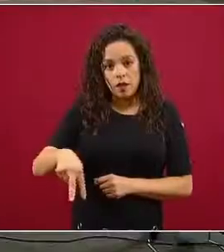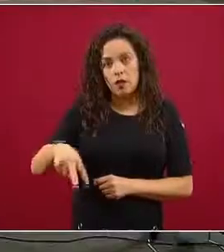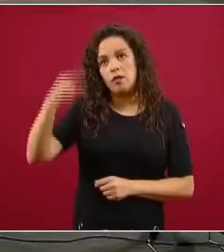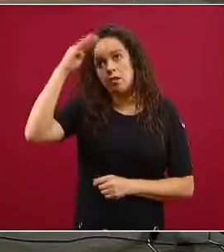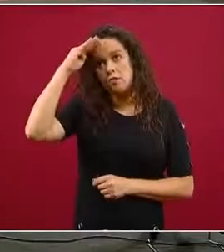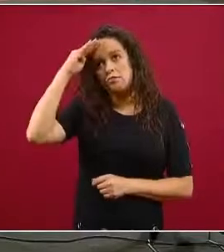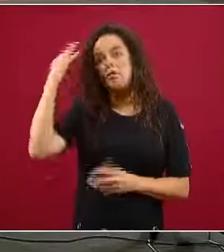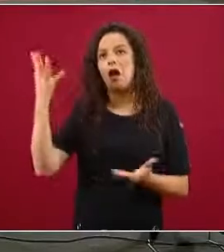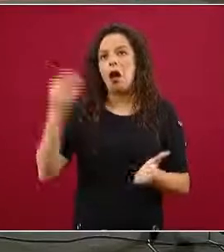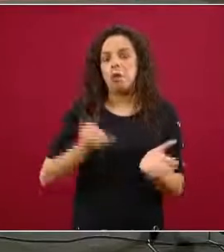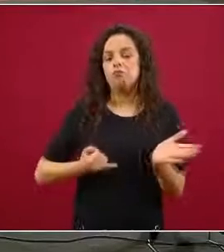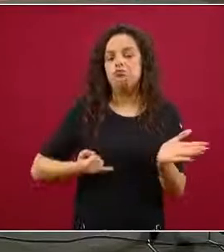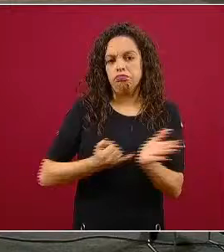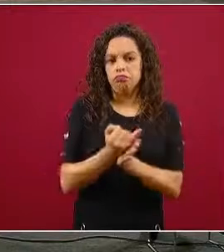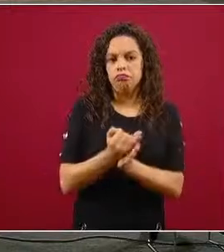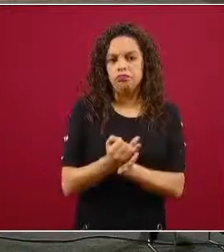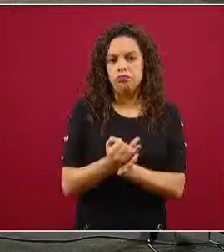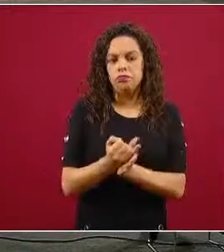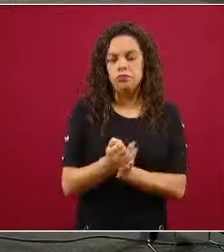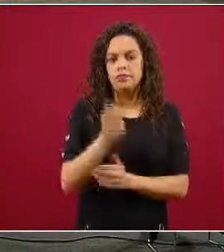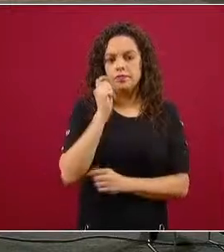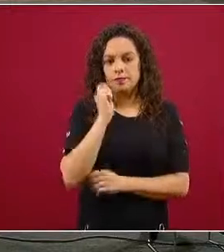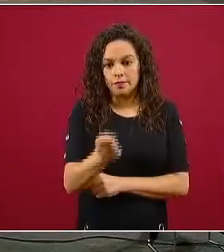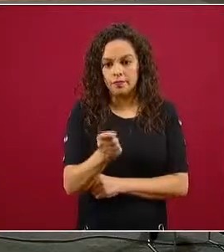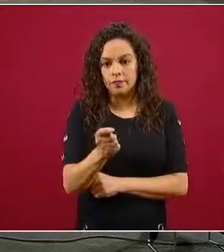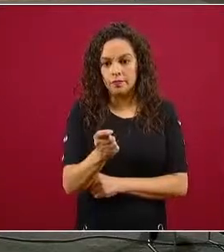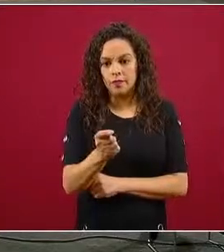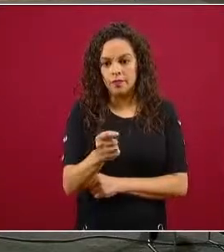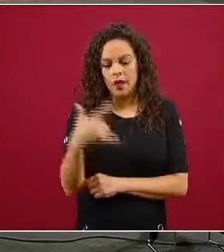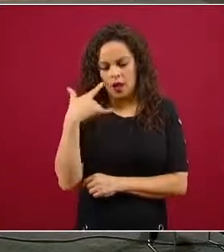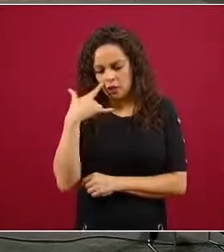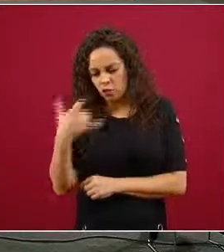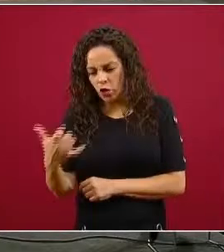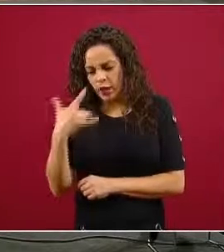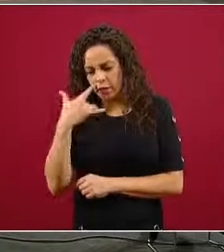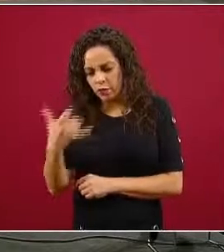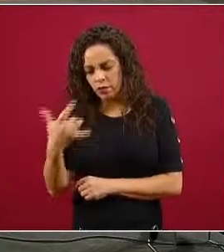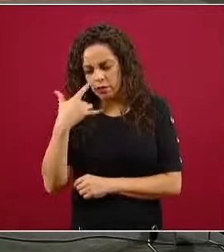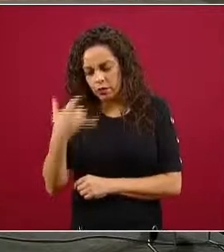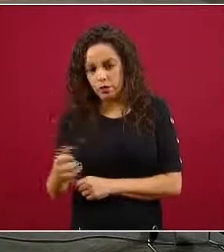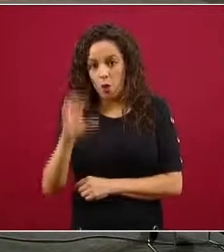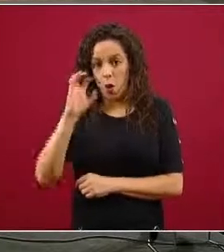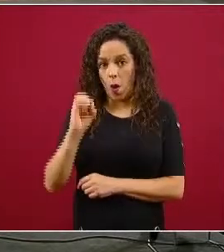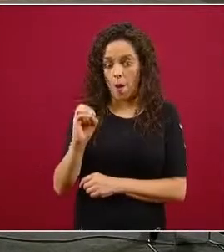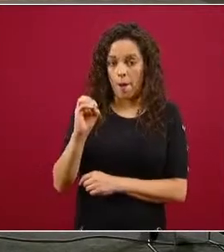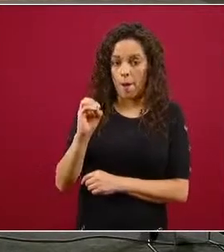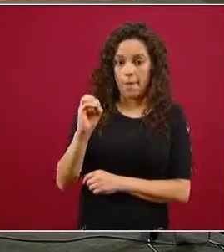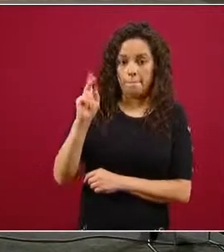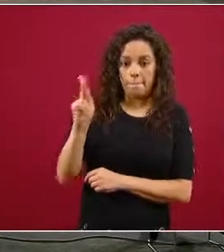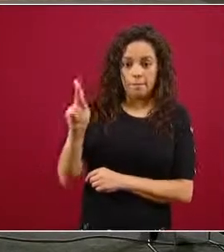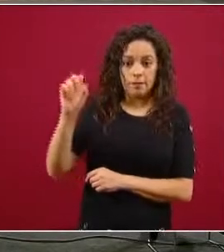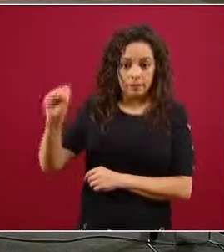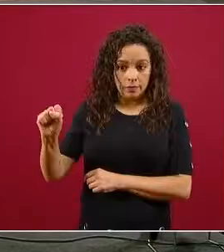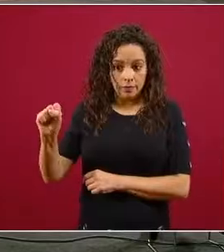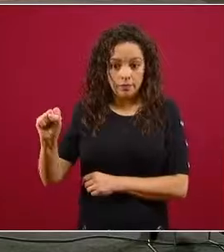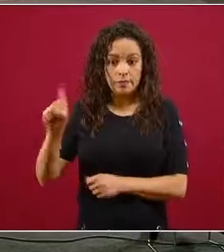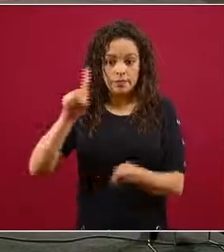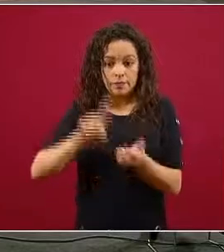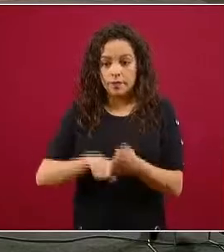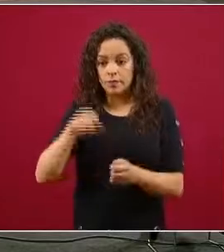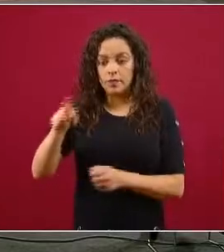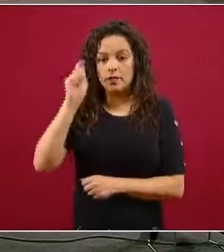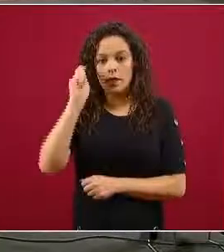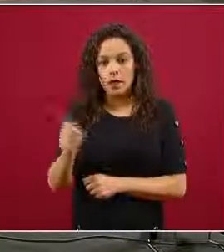de encaminar sus esfuerzos al fondo rotatorio de la Organización Panamericana de la Salud. El fondo rotatorio es un mecanismo de